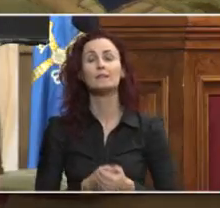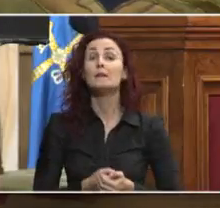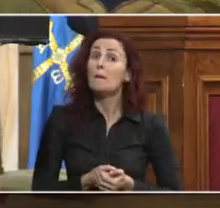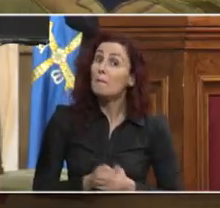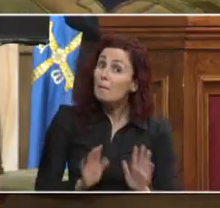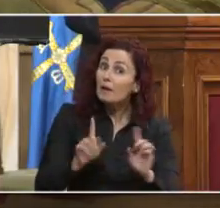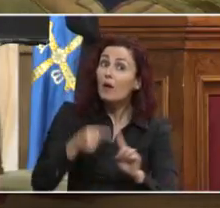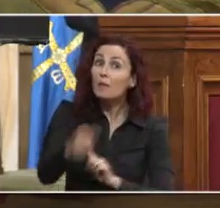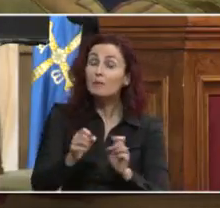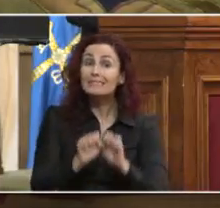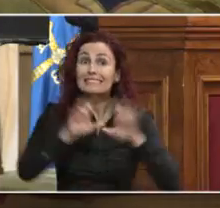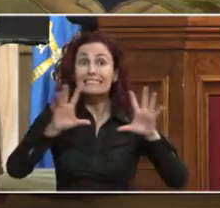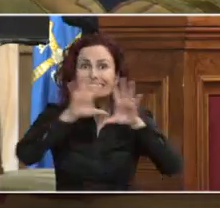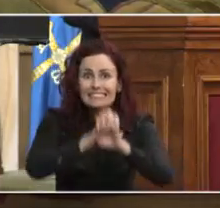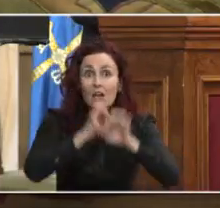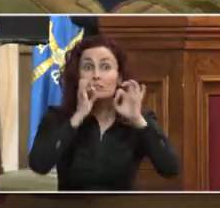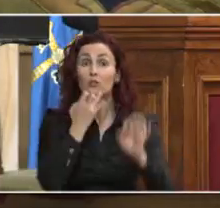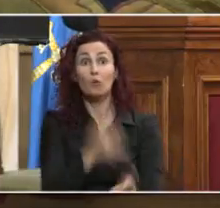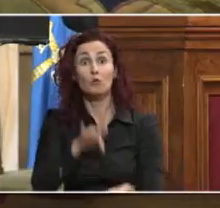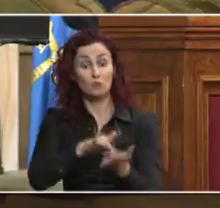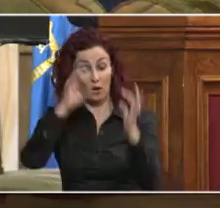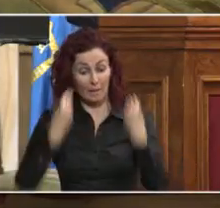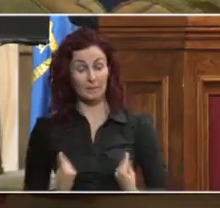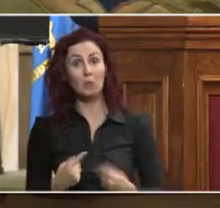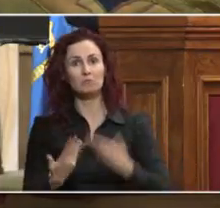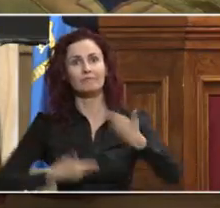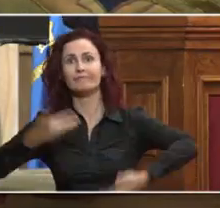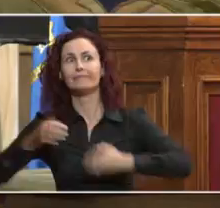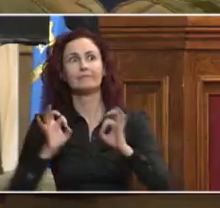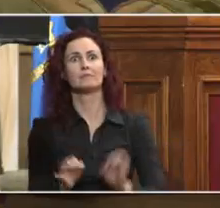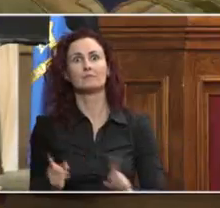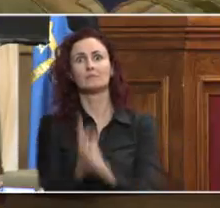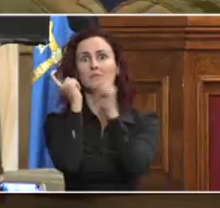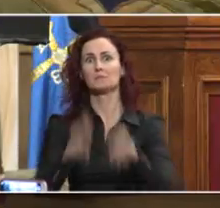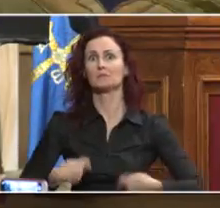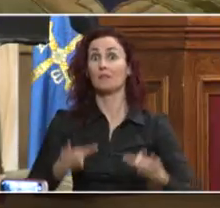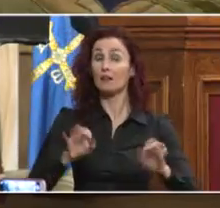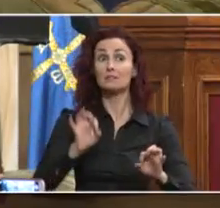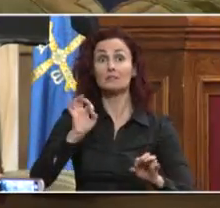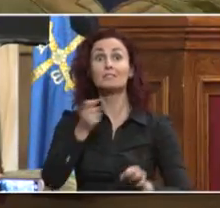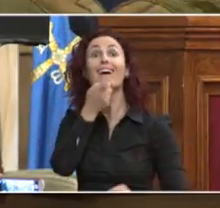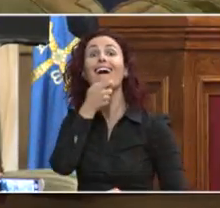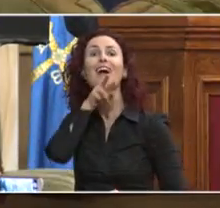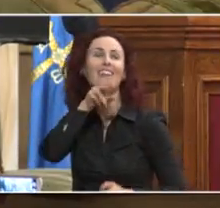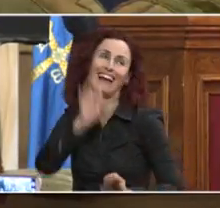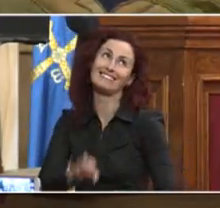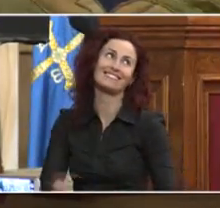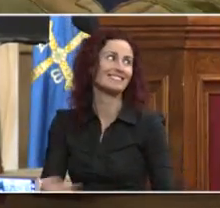Pero otras es muy claro, desideratum factotum vademecum gloria contra natura es libris, sí, quien no habla inglés hoy en día.